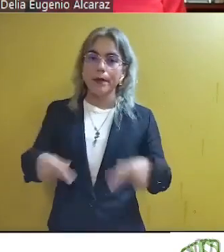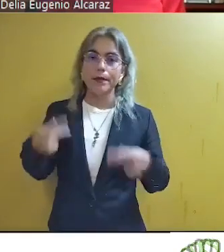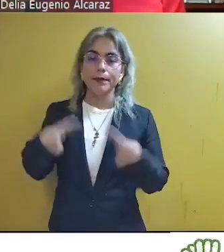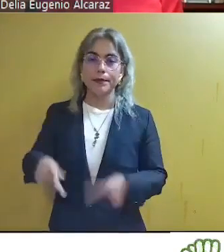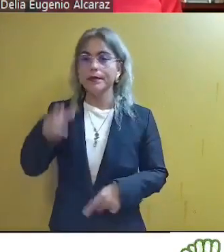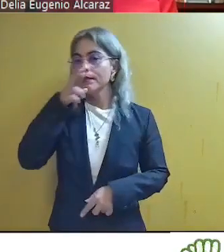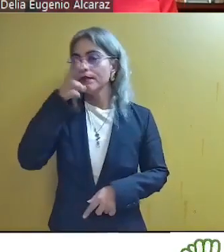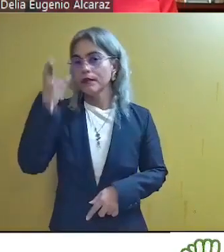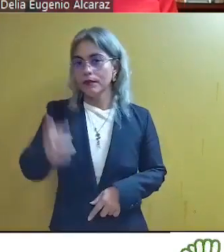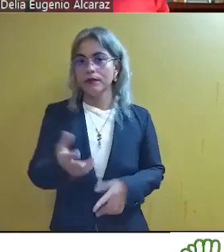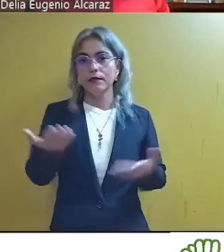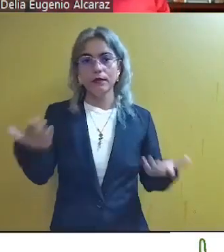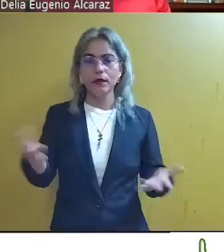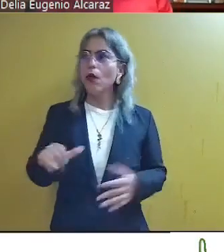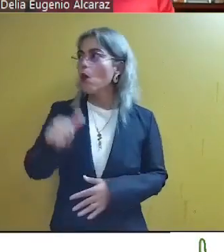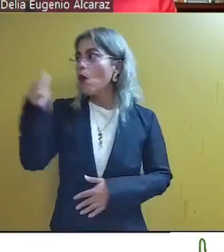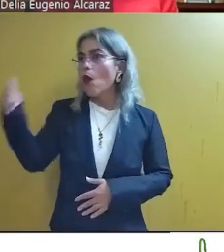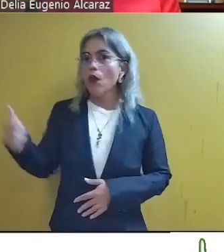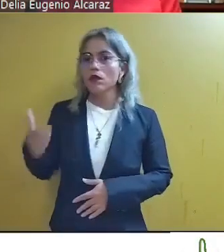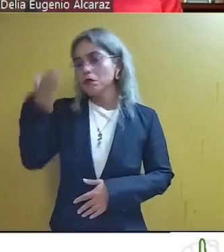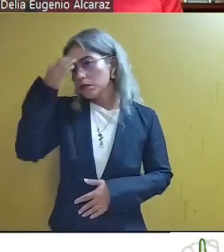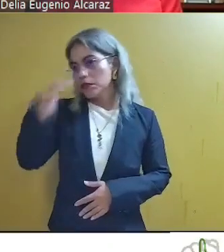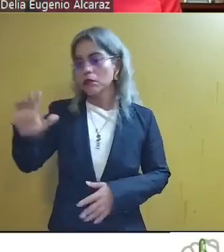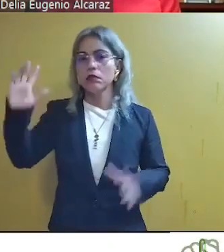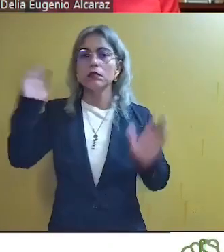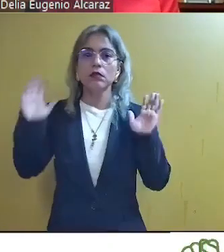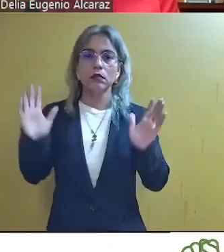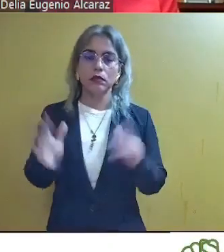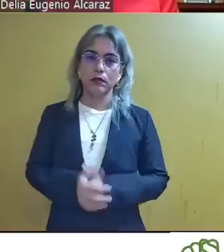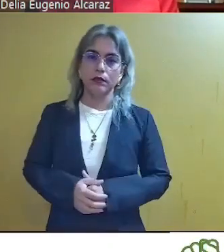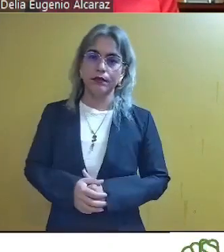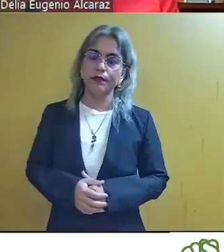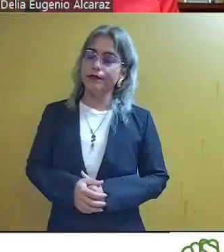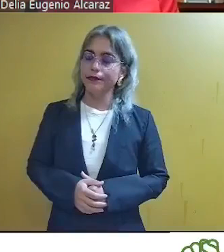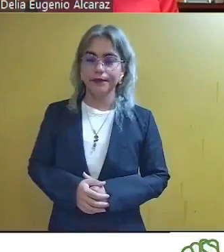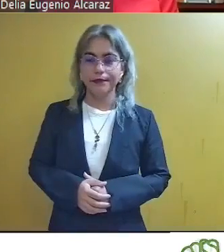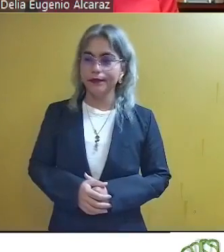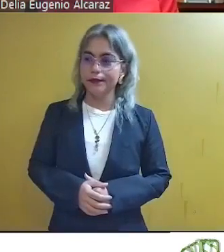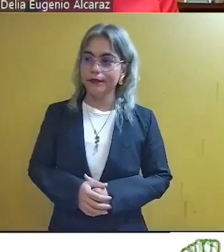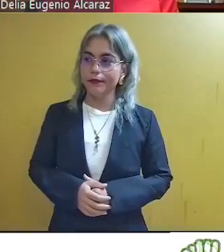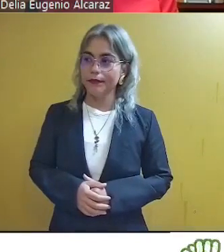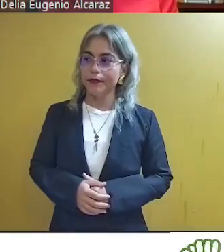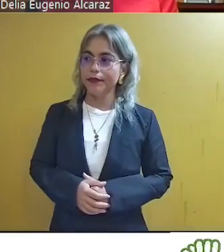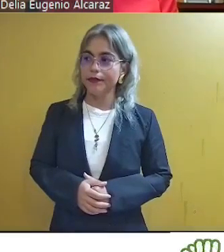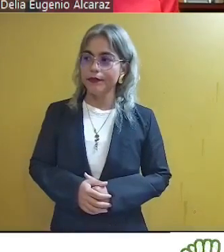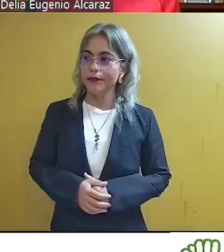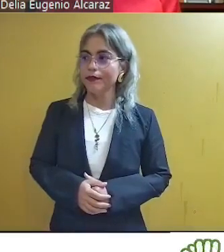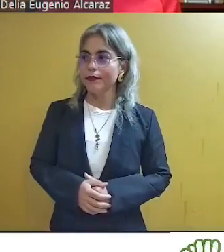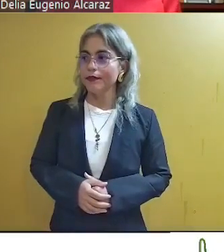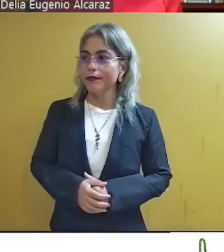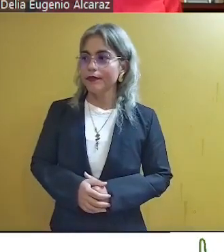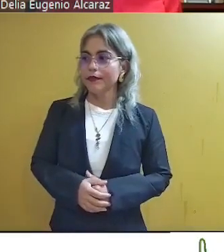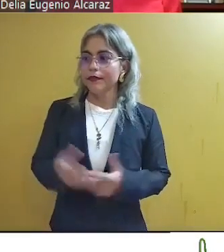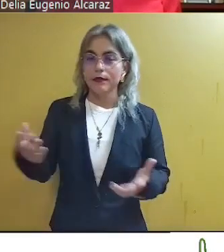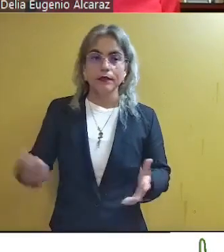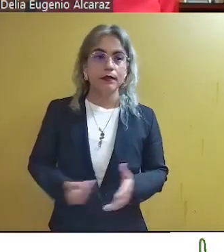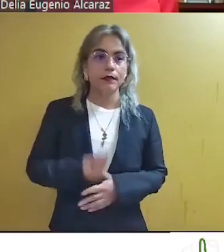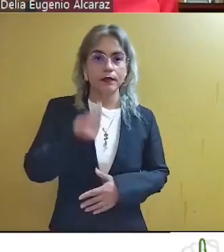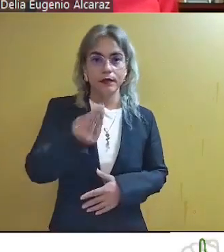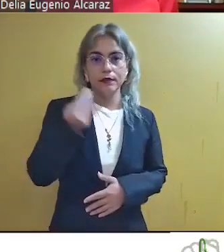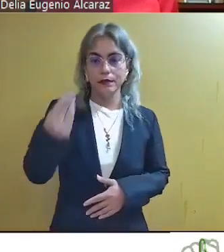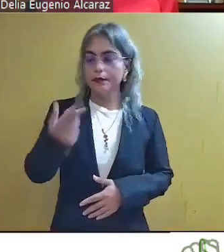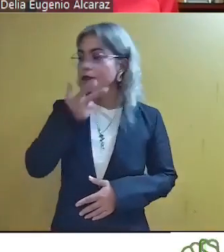al procedimiento y que además no fue hecho llegar a petición del